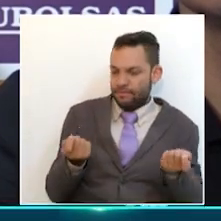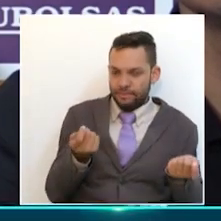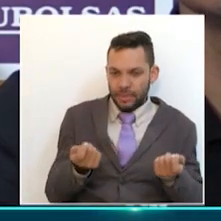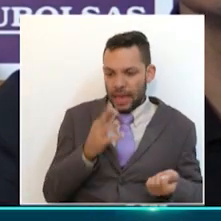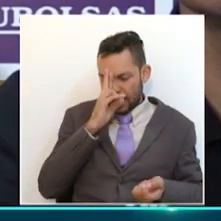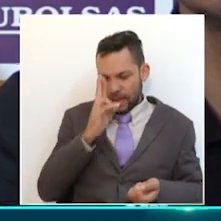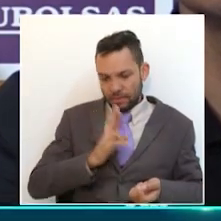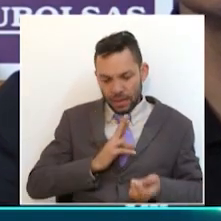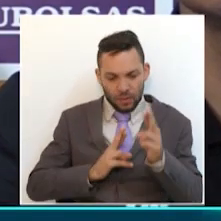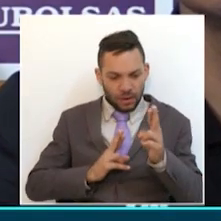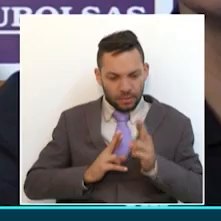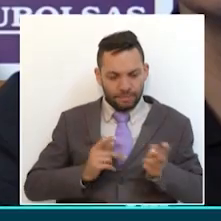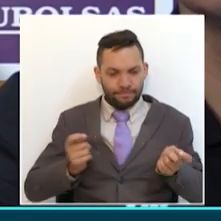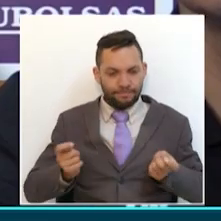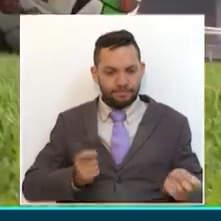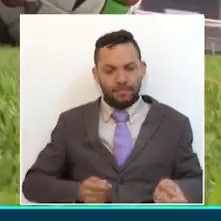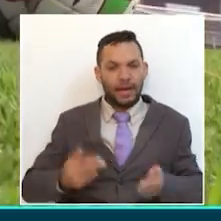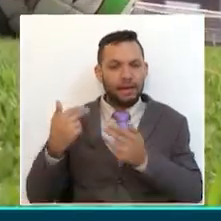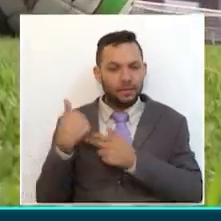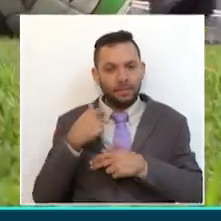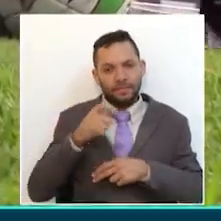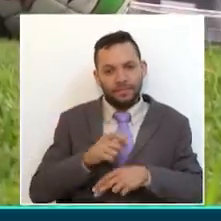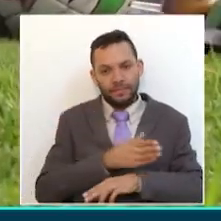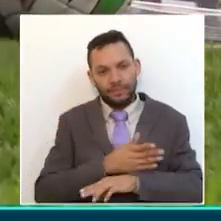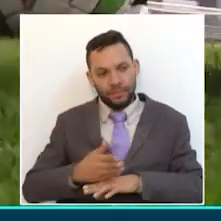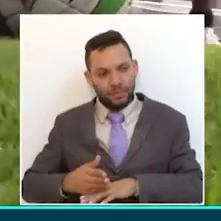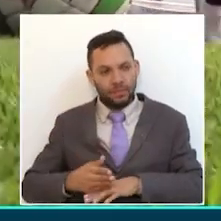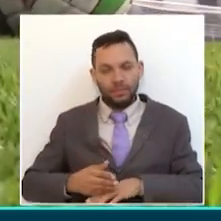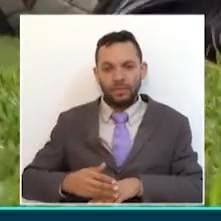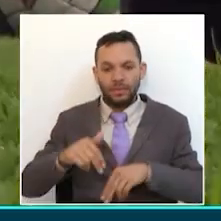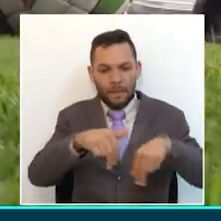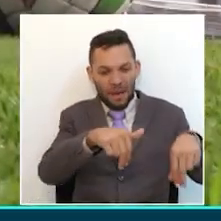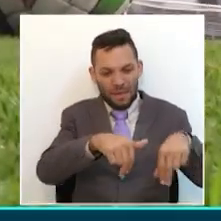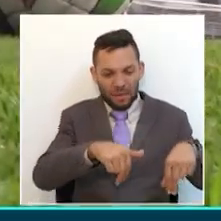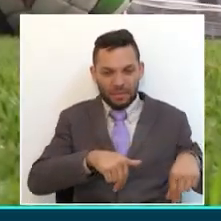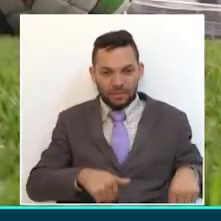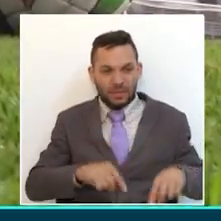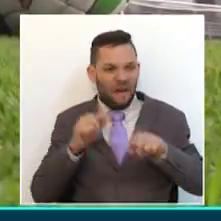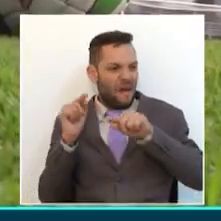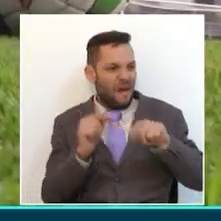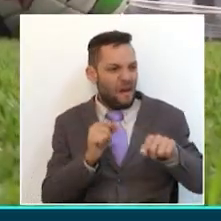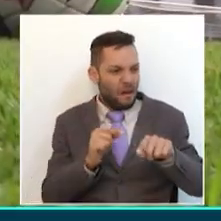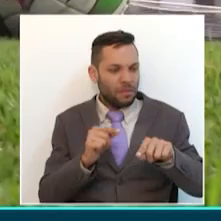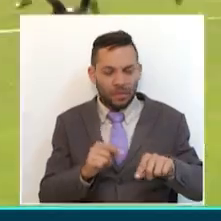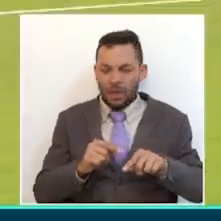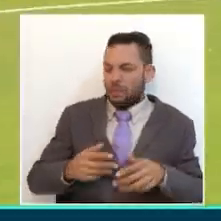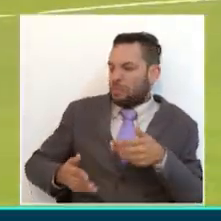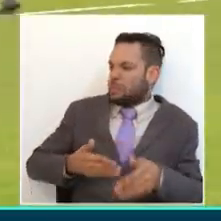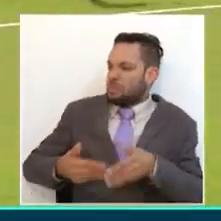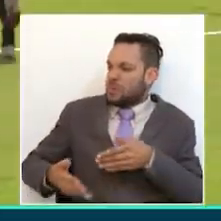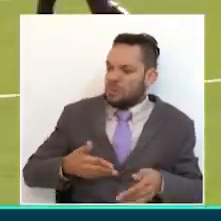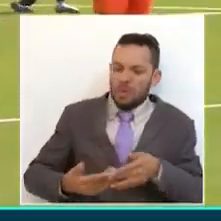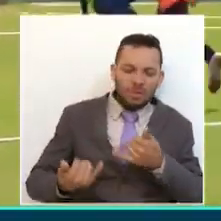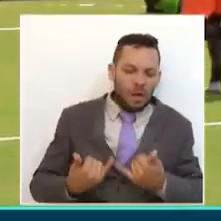se tienen que hacer cargo de lo que dicen. Para los jugadores, estos señalamientos no afectarán el buen momento que atraviesa el Deportivo